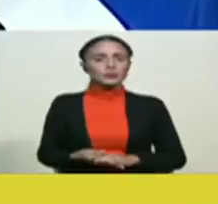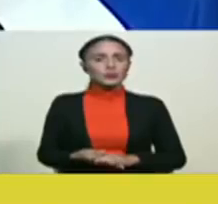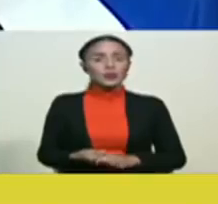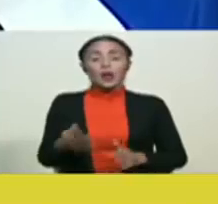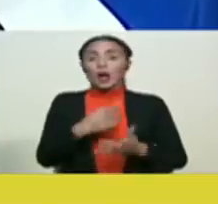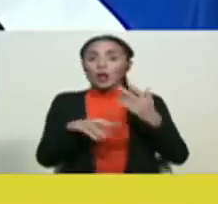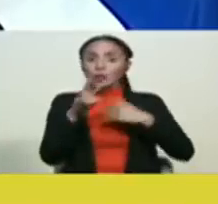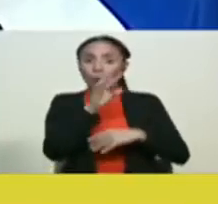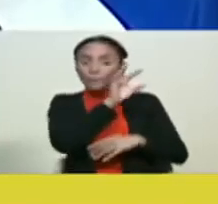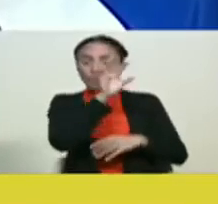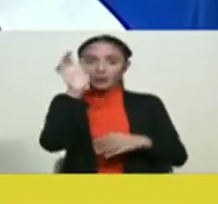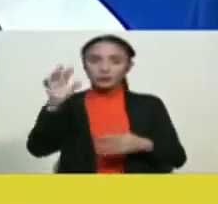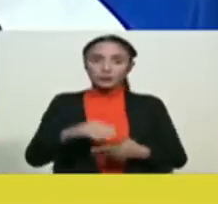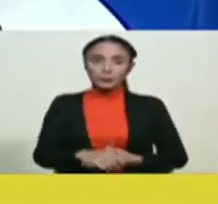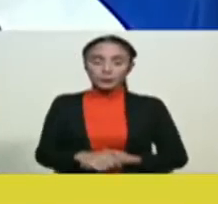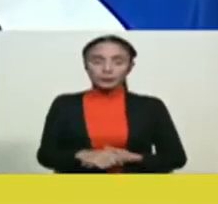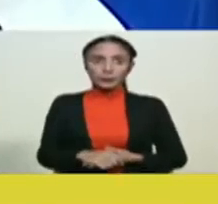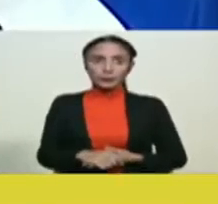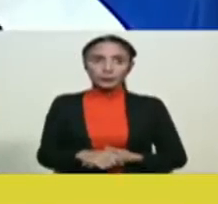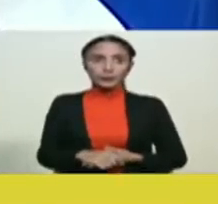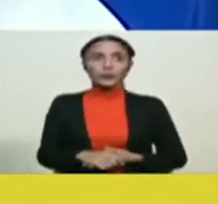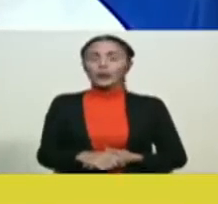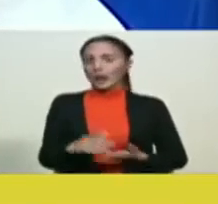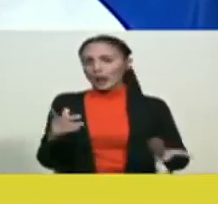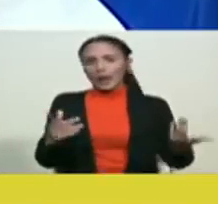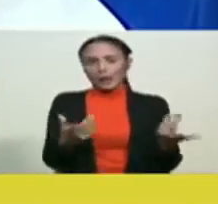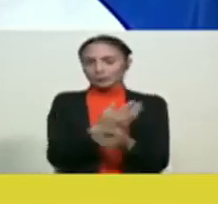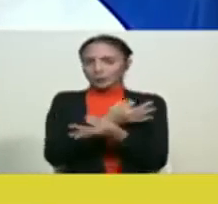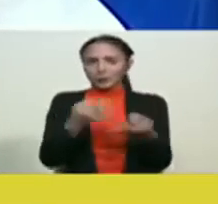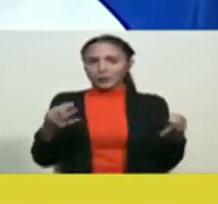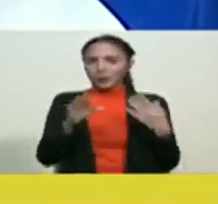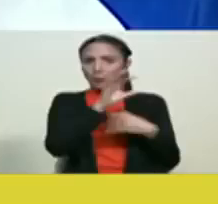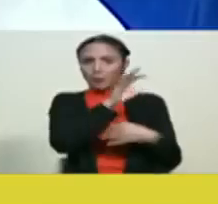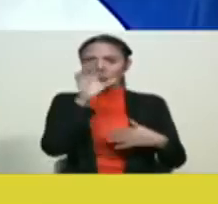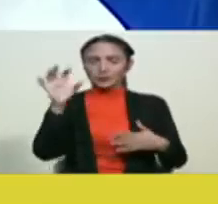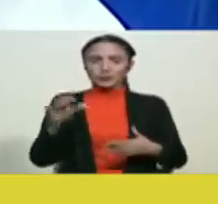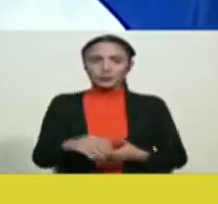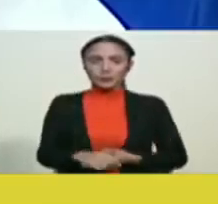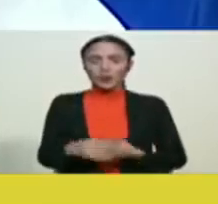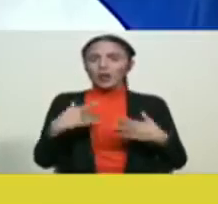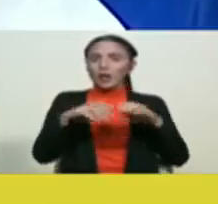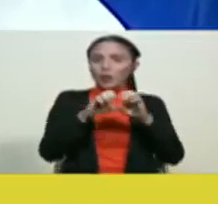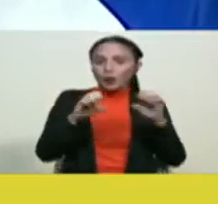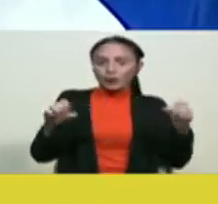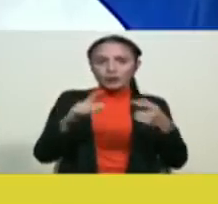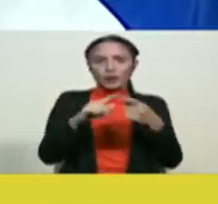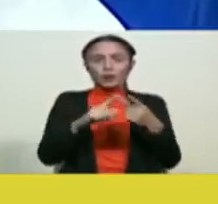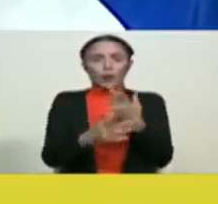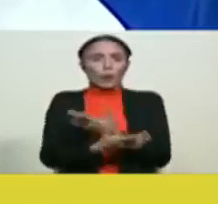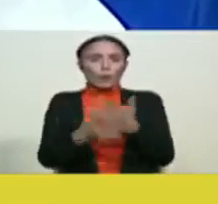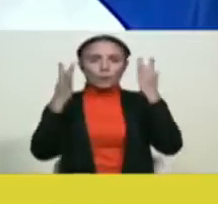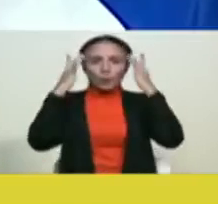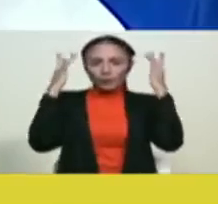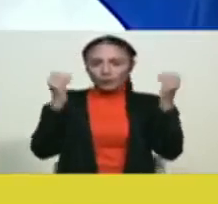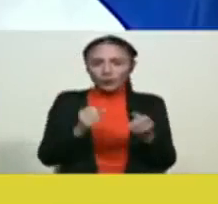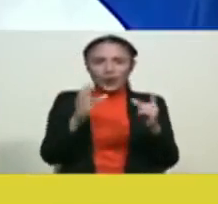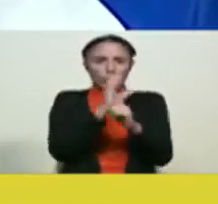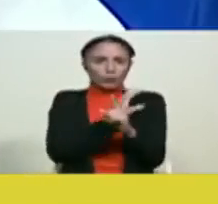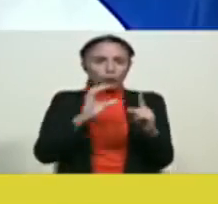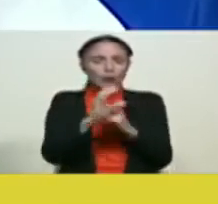dos países que tenemos una potencialidad gigantesca tenemos la base educativa profesional cultural